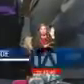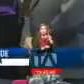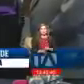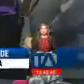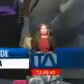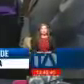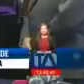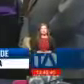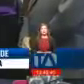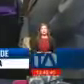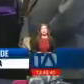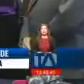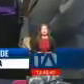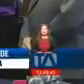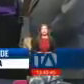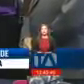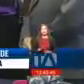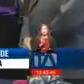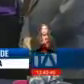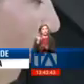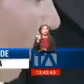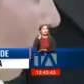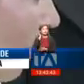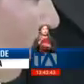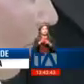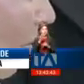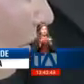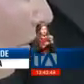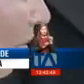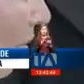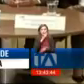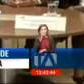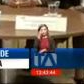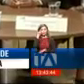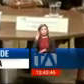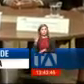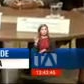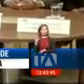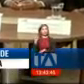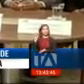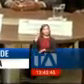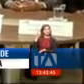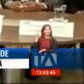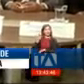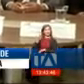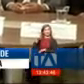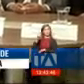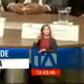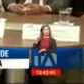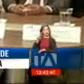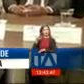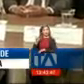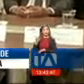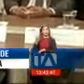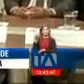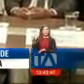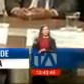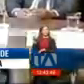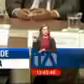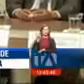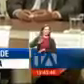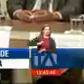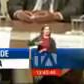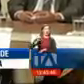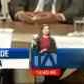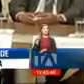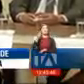Lo que dejó en evidencia las declaraciones de Pamela Martínez, al mencionar que Pedro Espinosa, el mismo funcionario que viajó con el ex fiscal Carlos Vaca